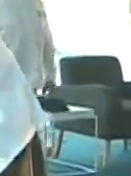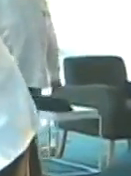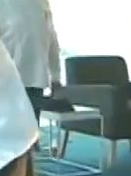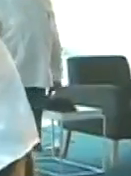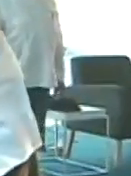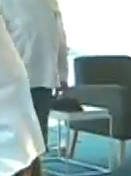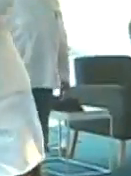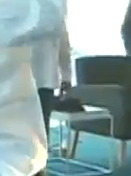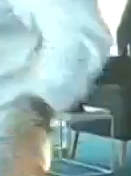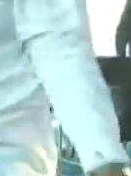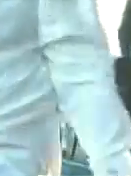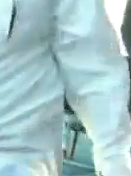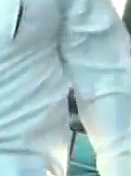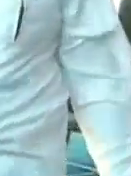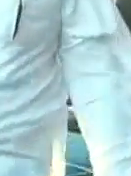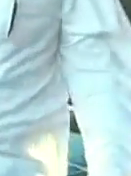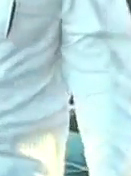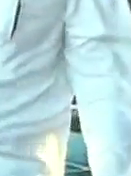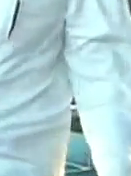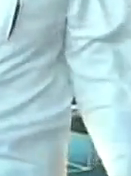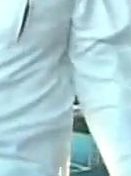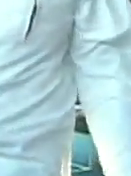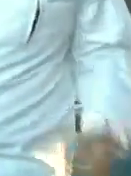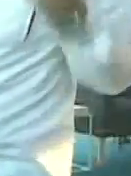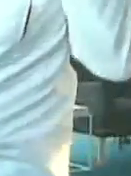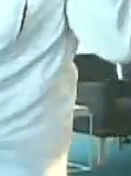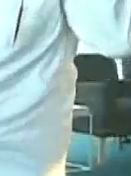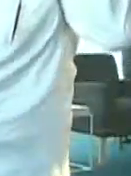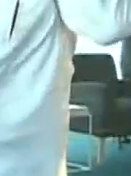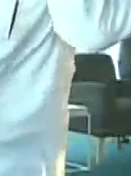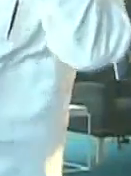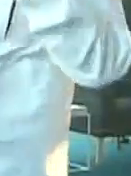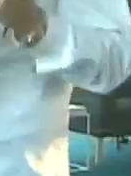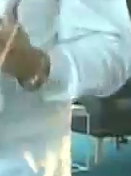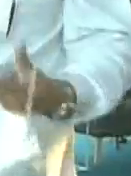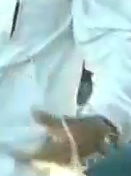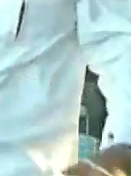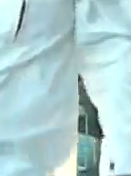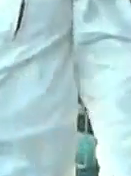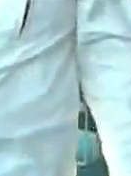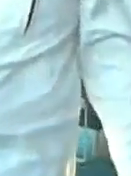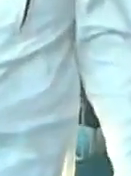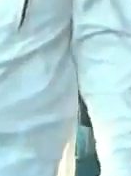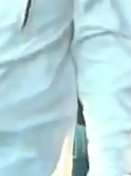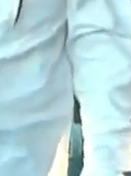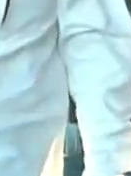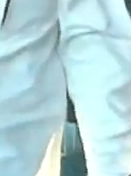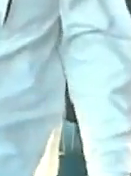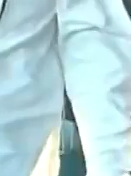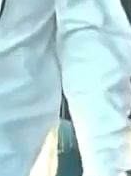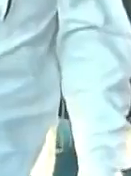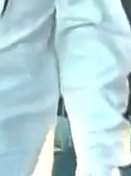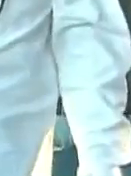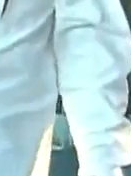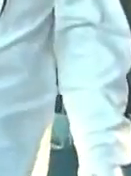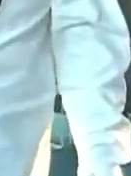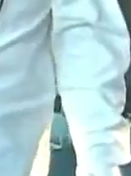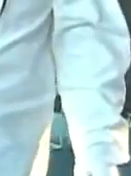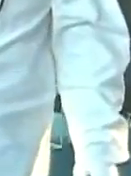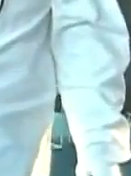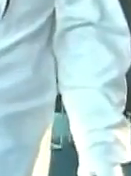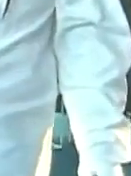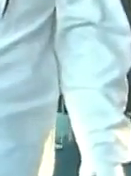compañía de la primera combatiente, Cilia Flores de Maduro, quien gustosamente saluda a todos los presentes acá, a las